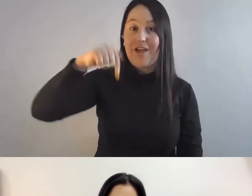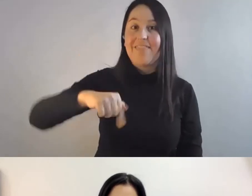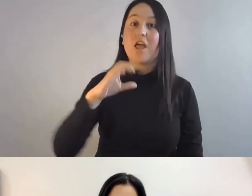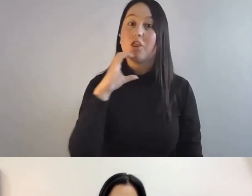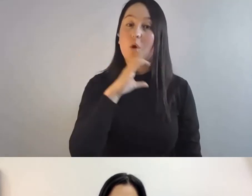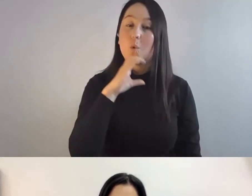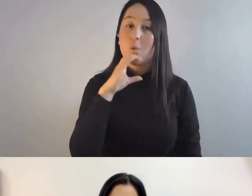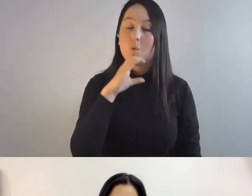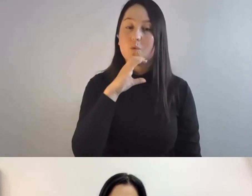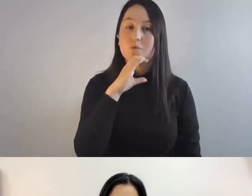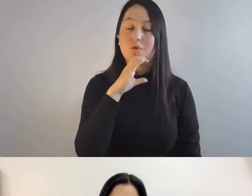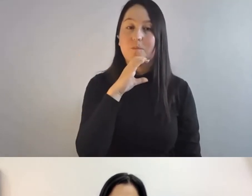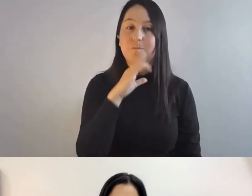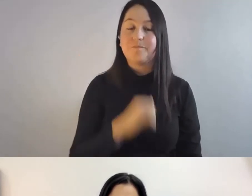particular,